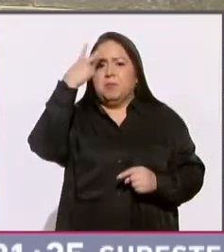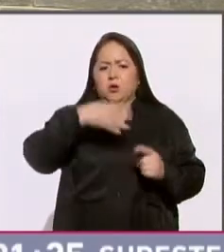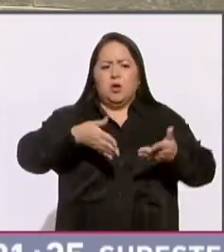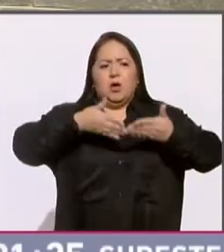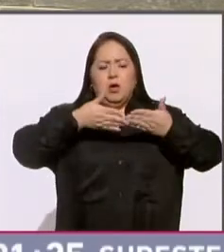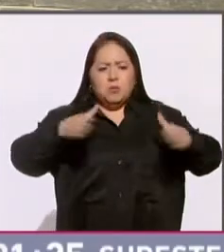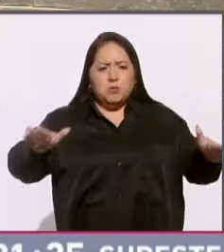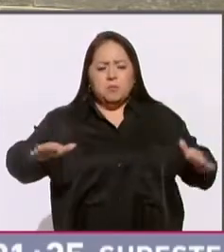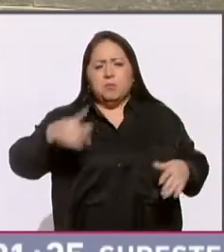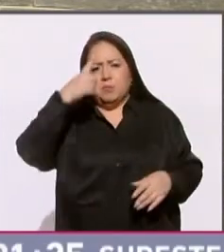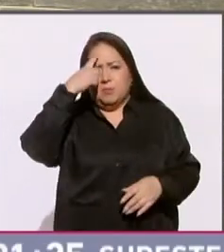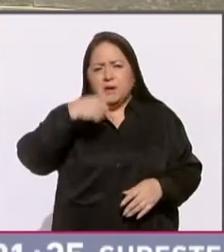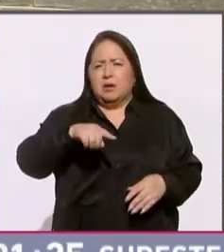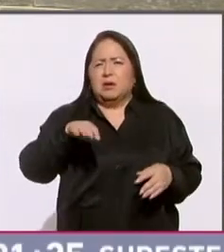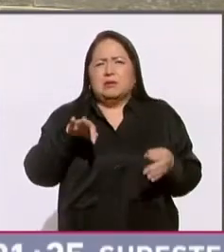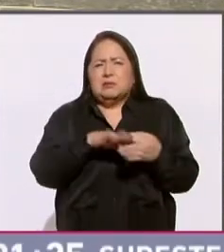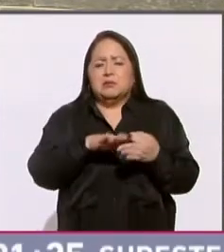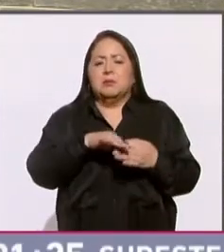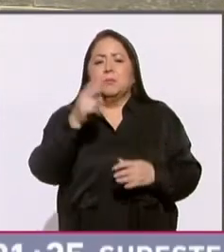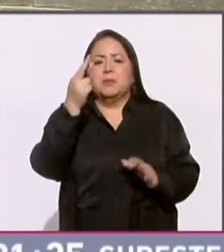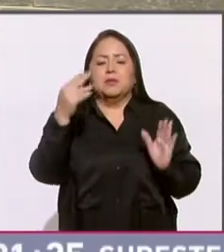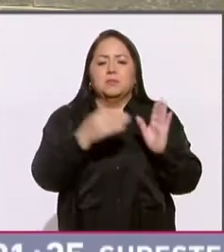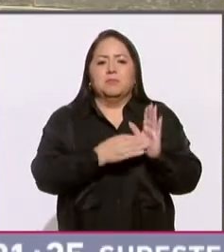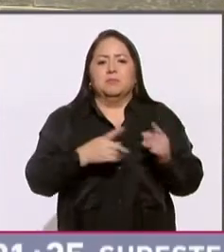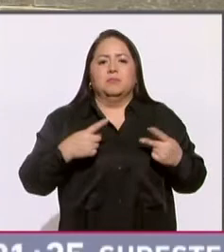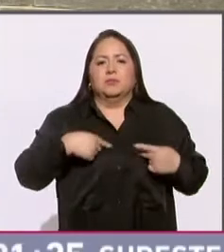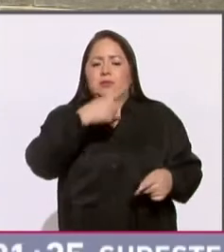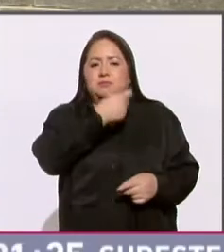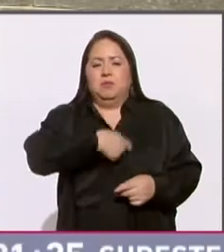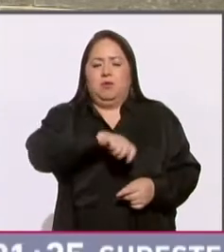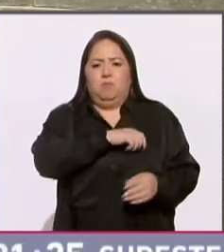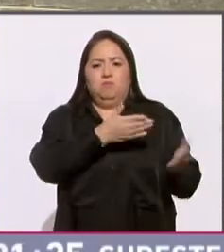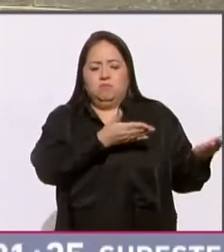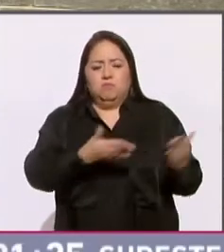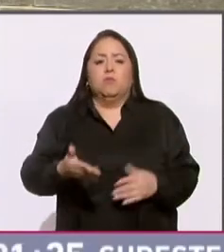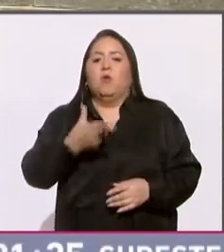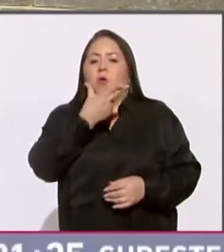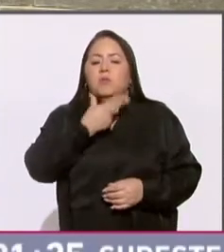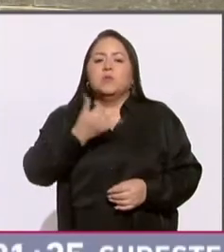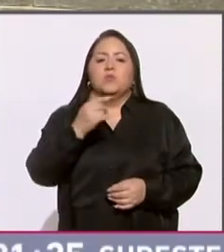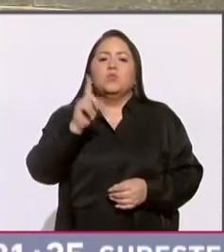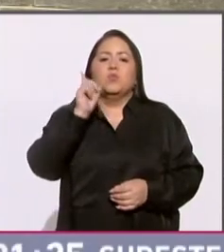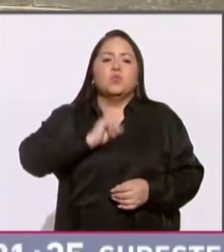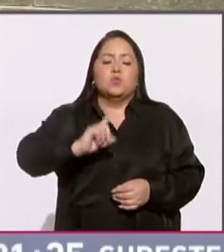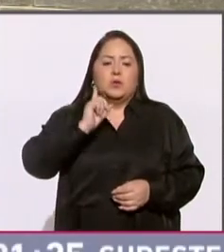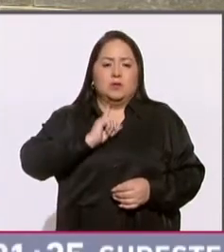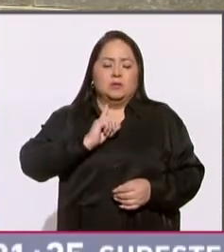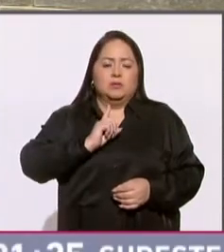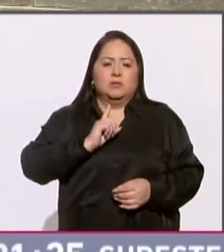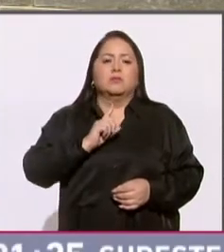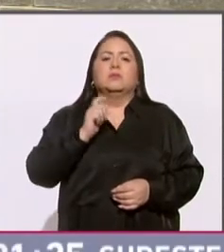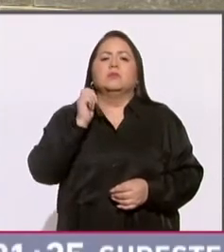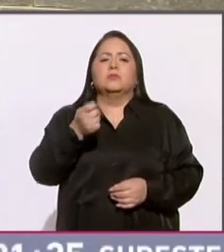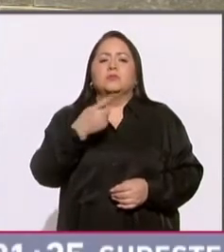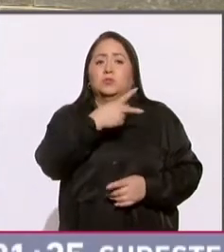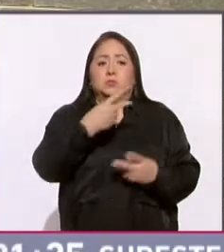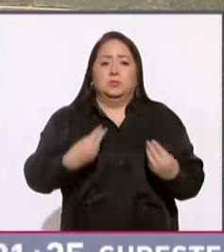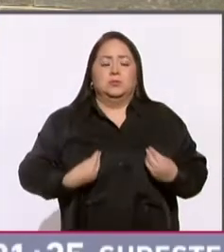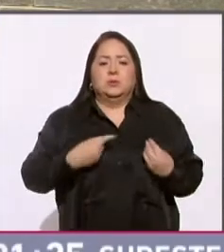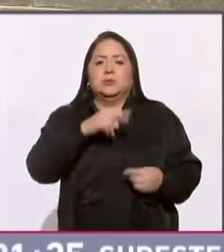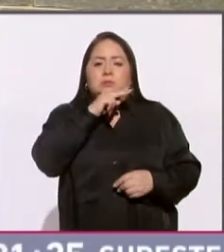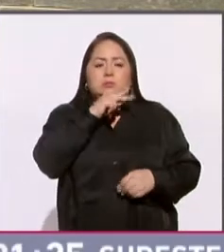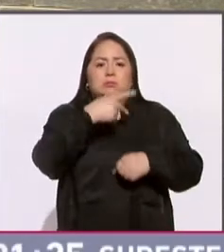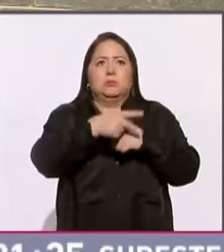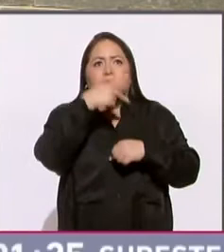sus puertas a cerca de 25.000 refugiados españoles hombres y mujeres republicanos cuyas vidas corrían peligro